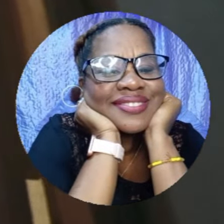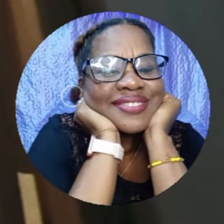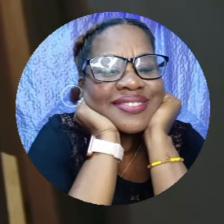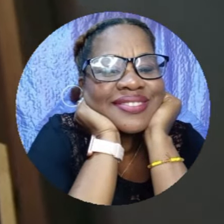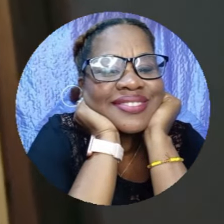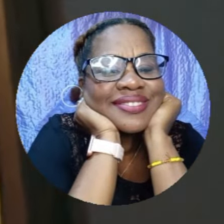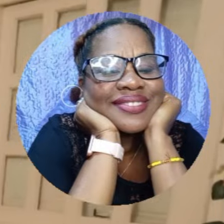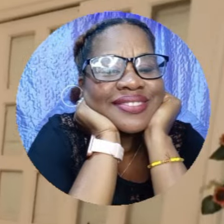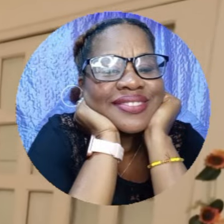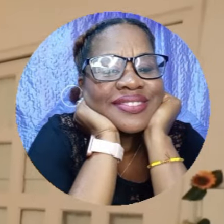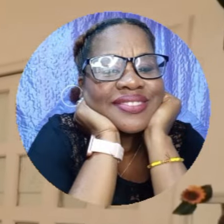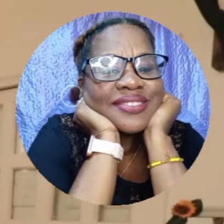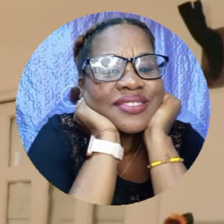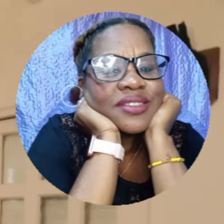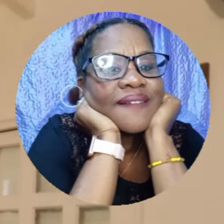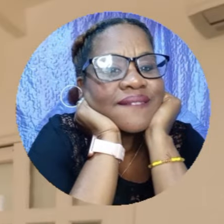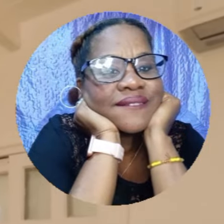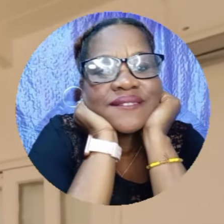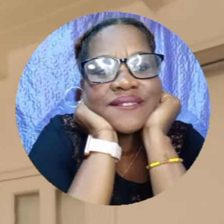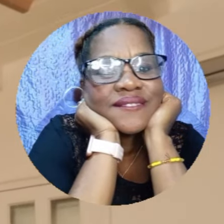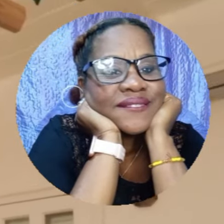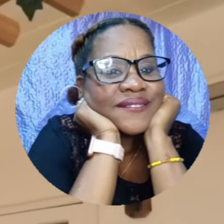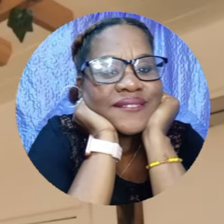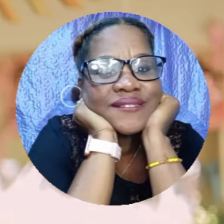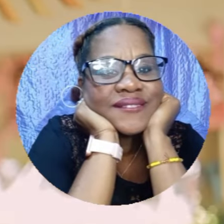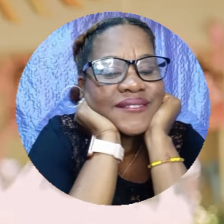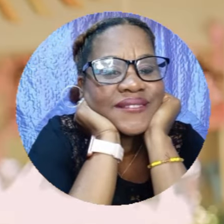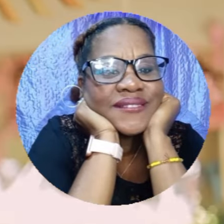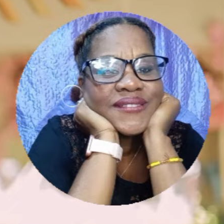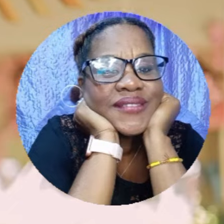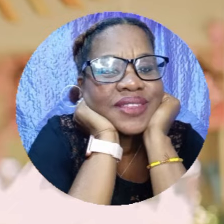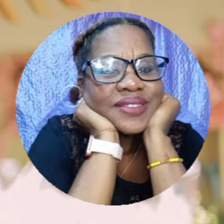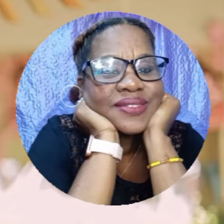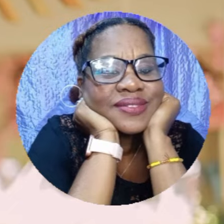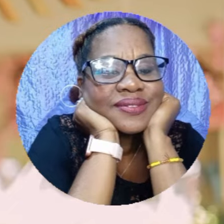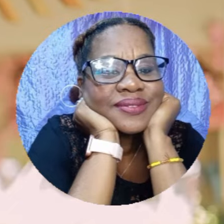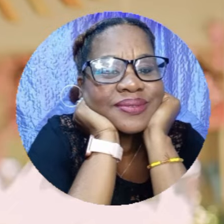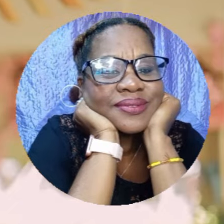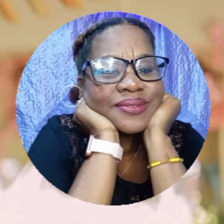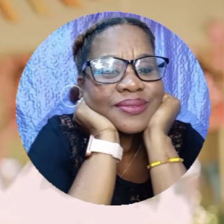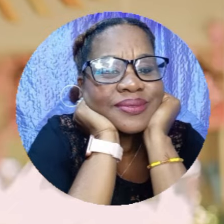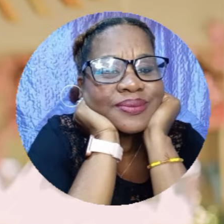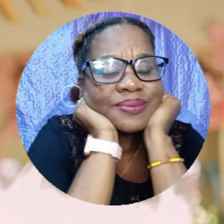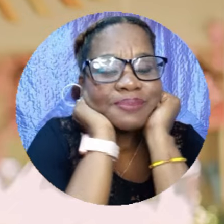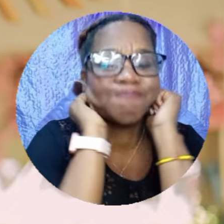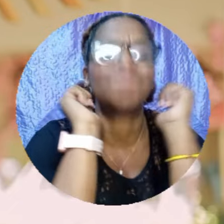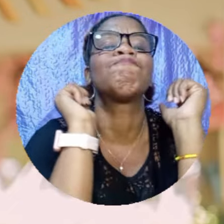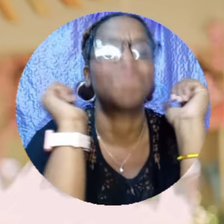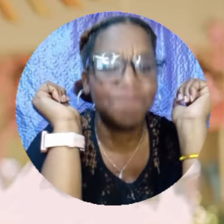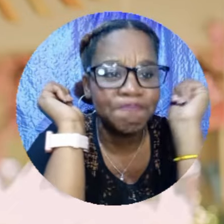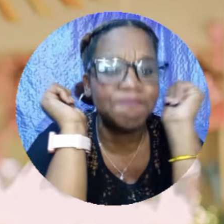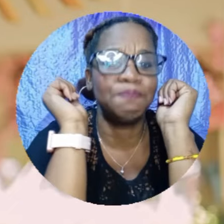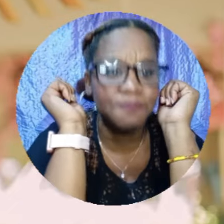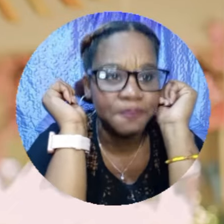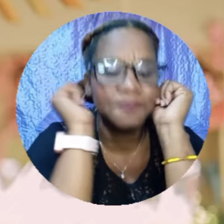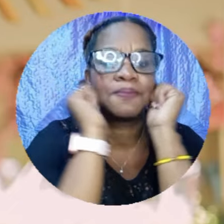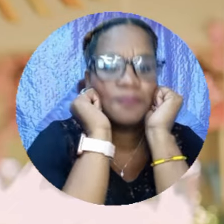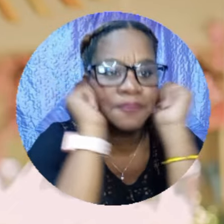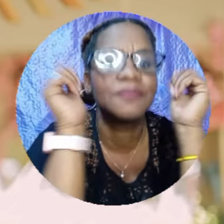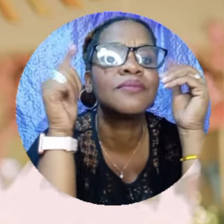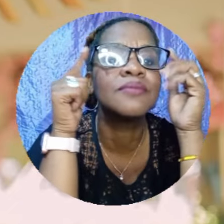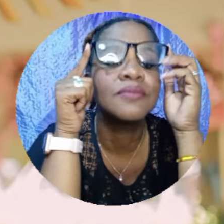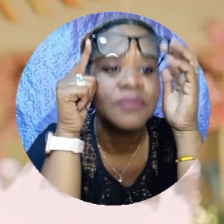como un sello de Jarabacoa. Si tú vienes a Jarabacoa tienes que conocer la experiencia porque te da una experiencia muy